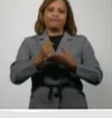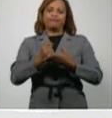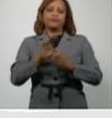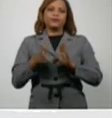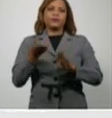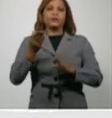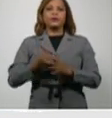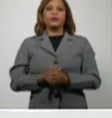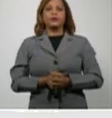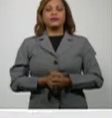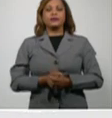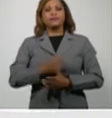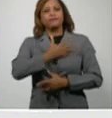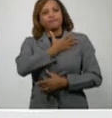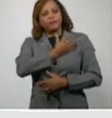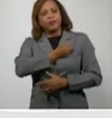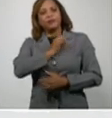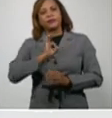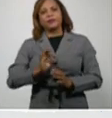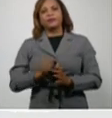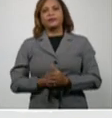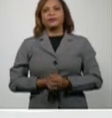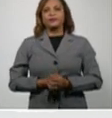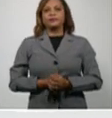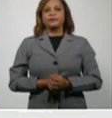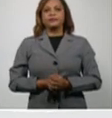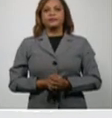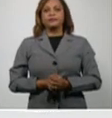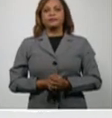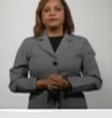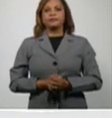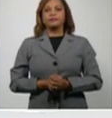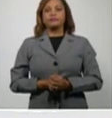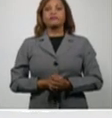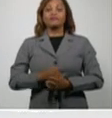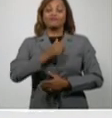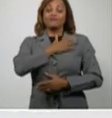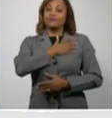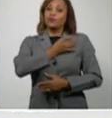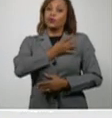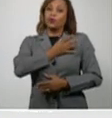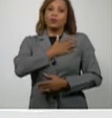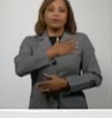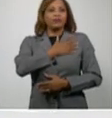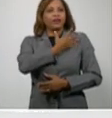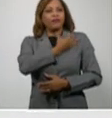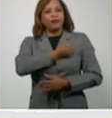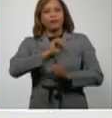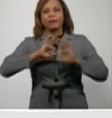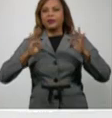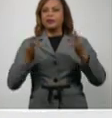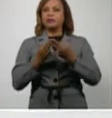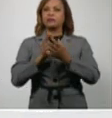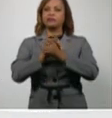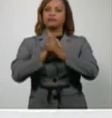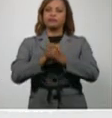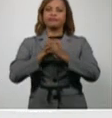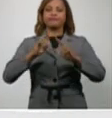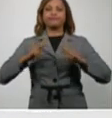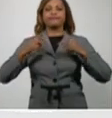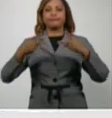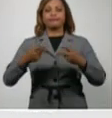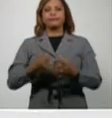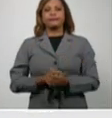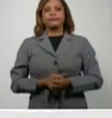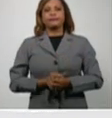lamentablemente no se logra reanimar. Lamentamos mucho y damos las condolencias nuevamente. La